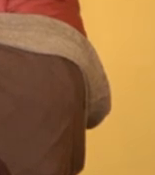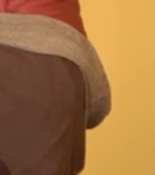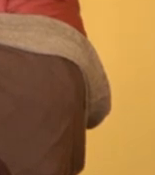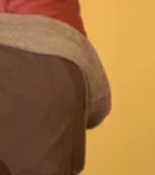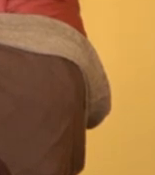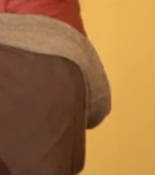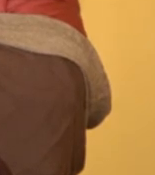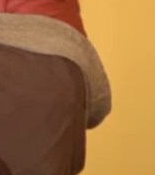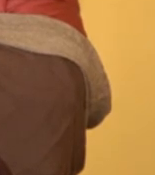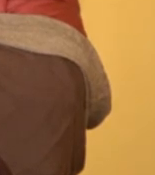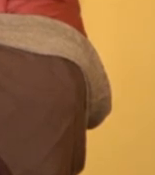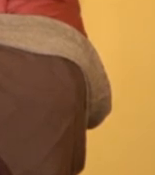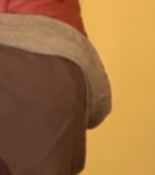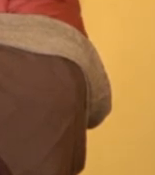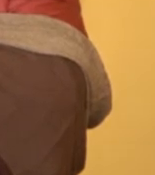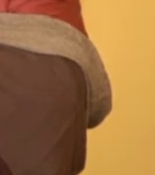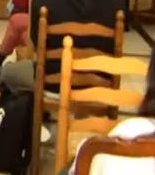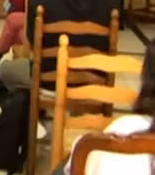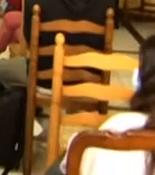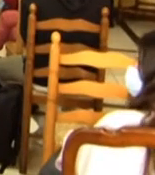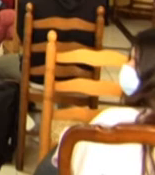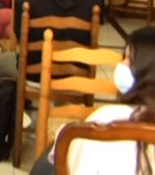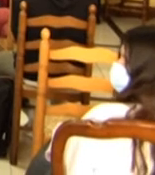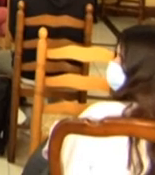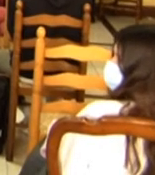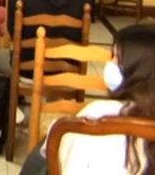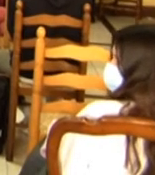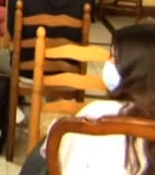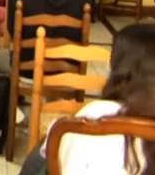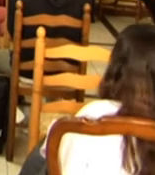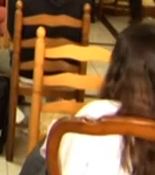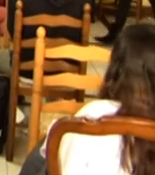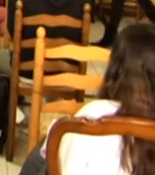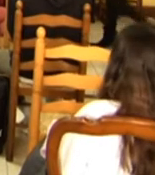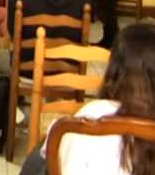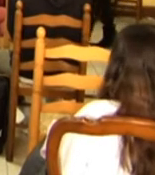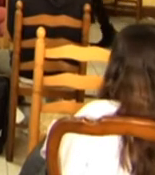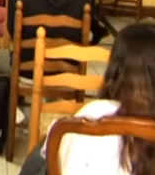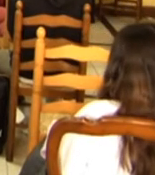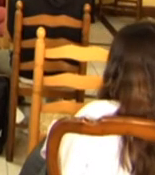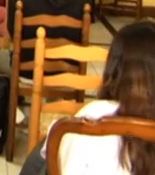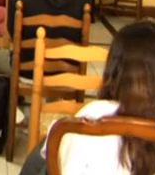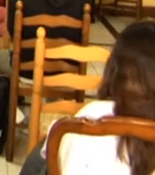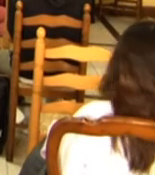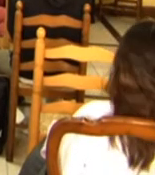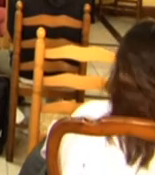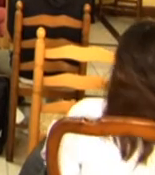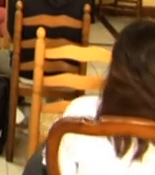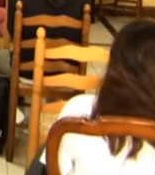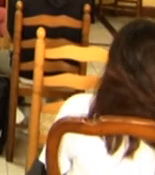¿Sí? ¿Quién me dice qué es eso de inválido? Yo no muerdo, y menos aquí que no me puedo ya mover, si no me agarra alguien para bajar la